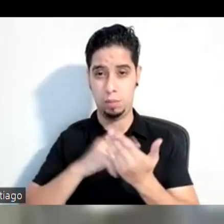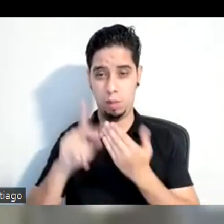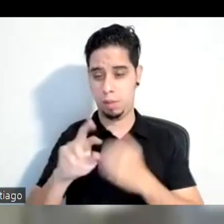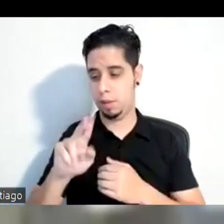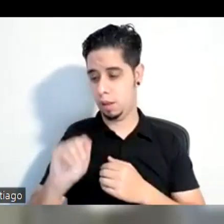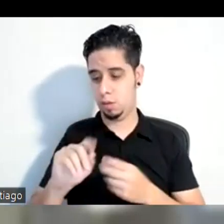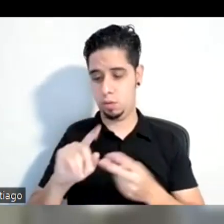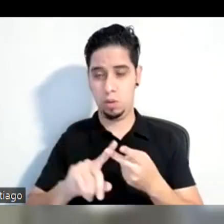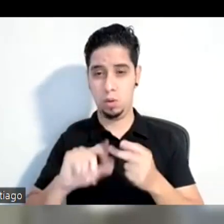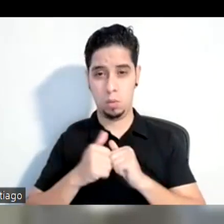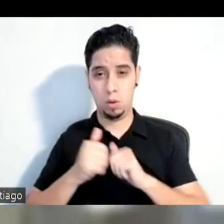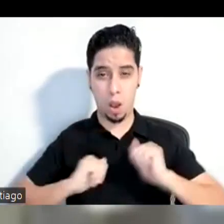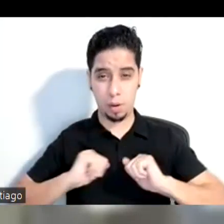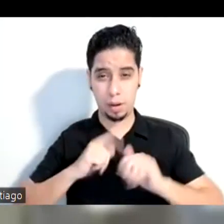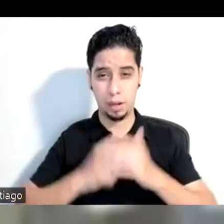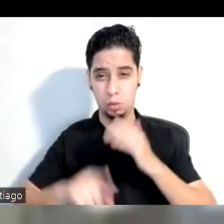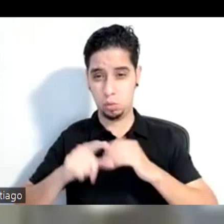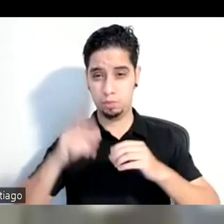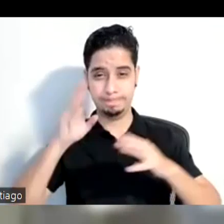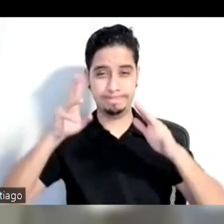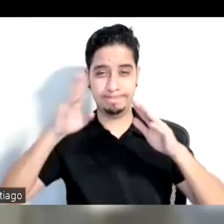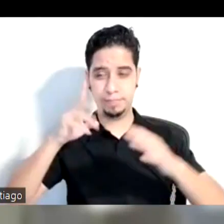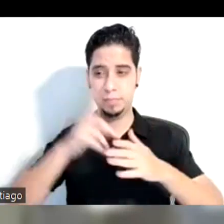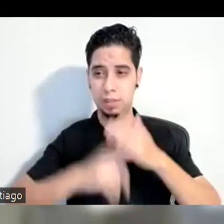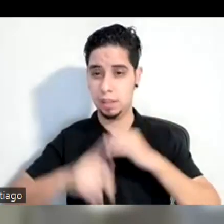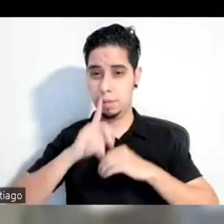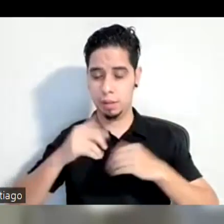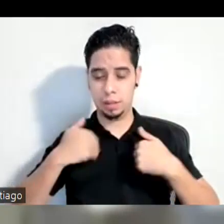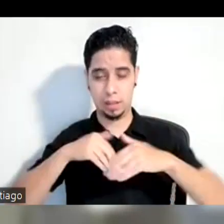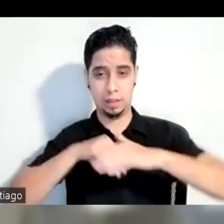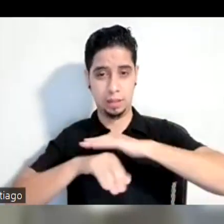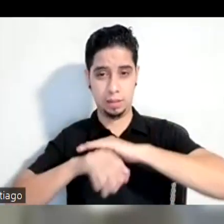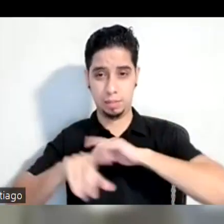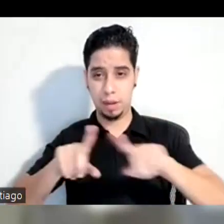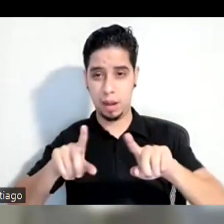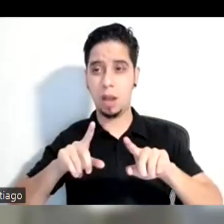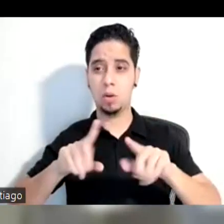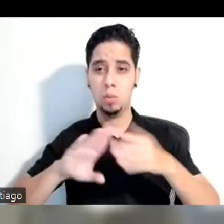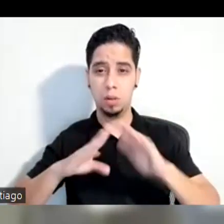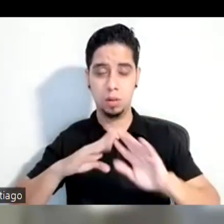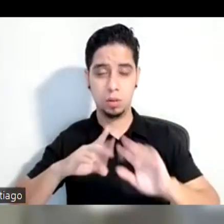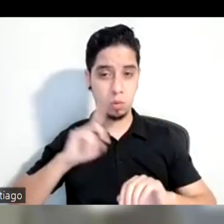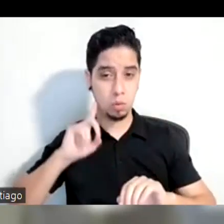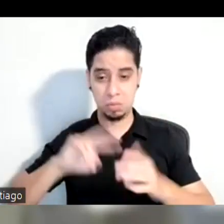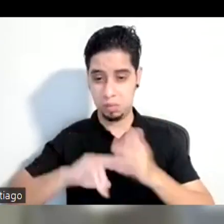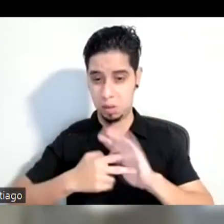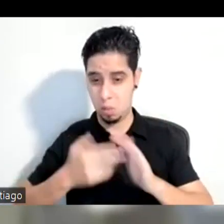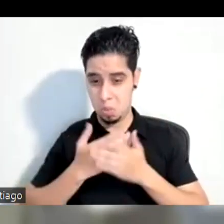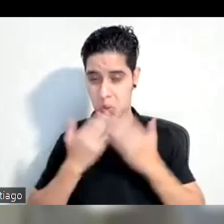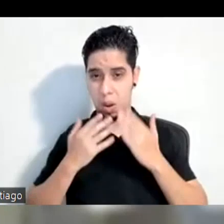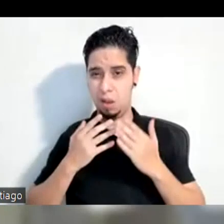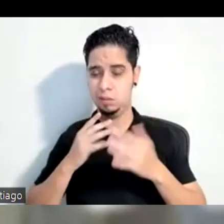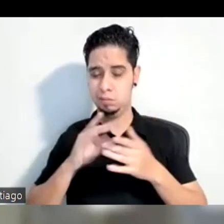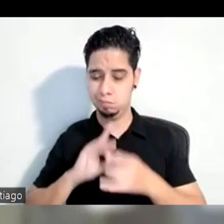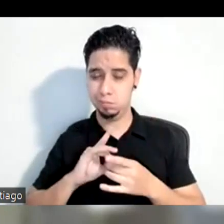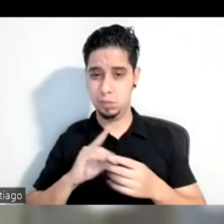como las obras que tú haces, ¿verdad? Que realmente sea accesible para la comunidad. No hay ese compromiso, no hay esa